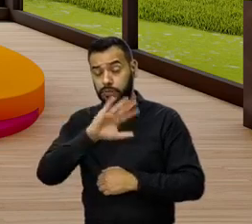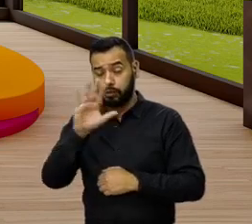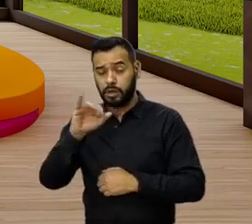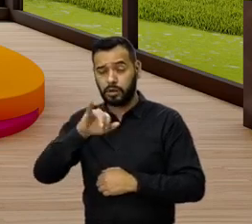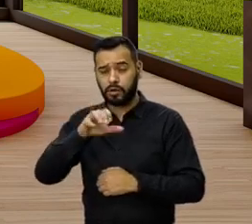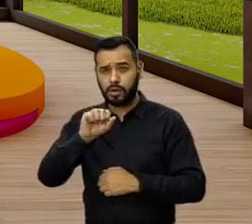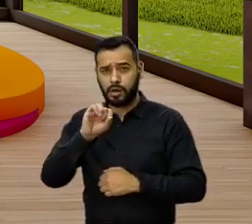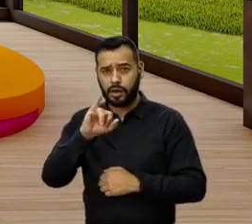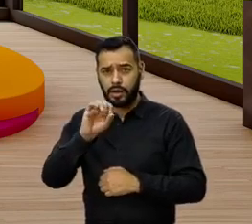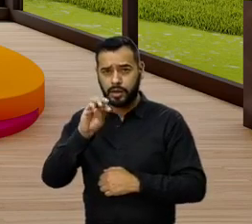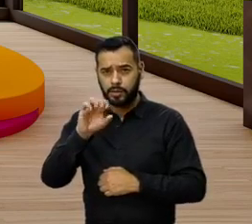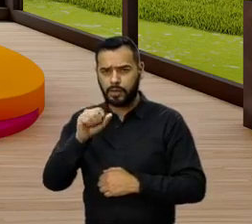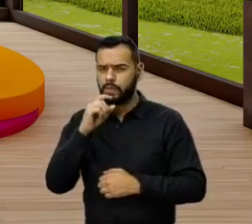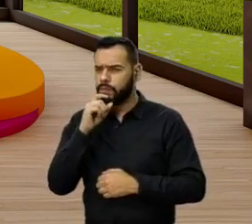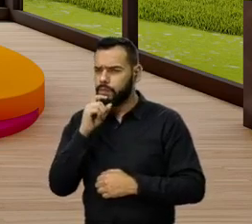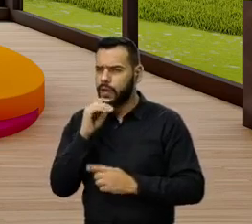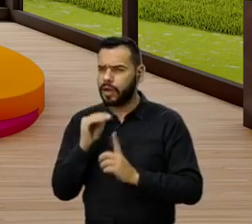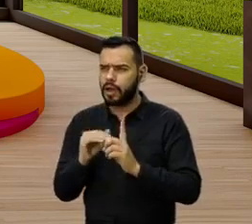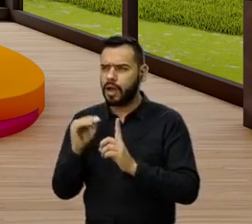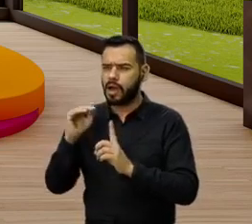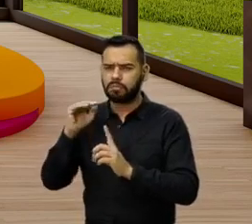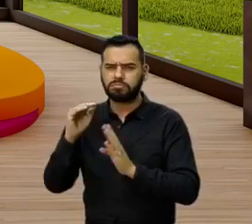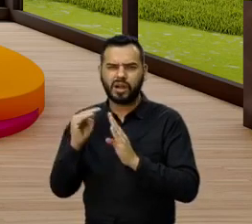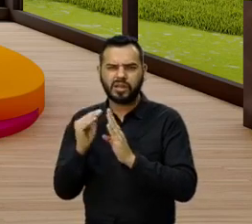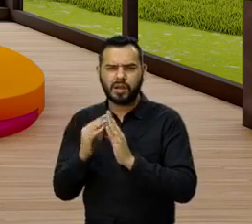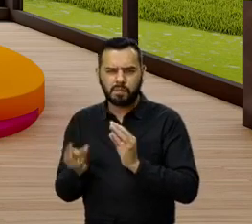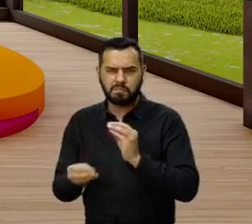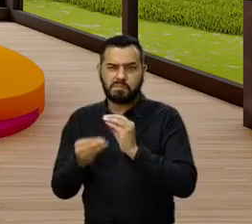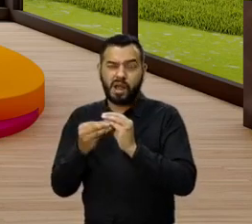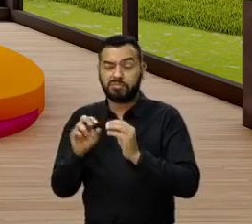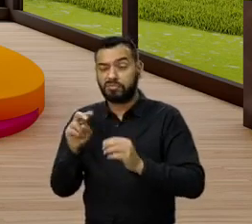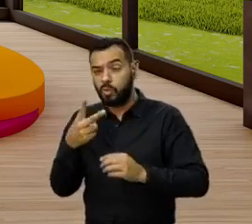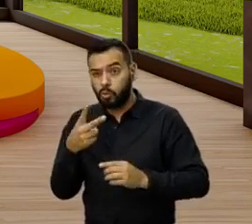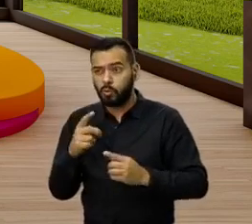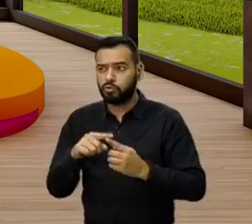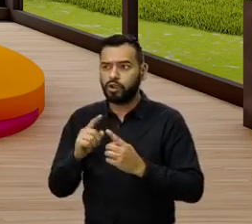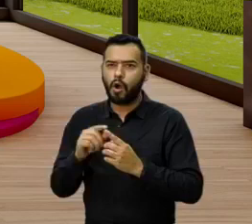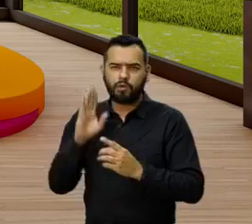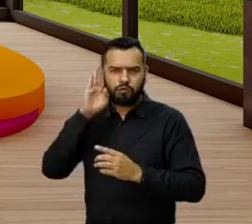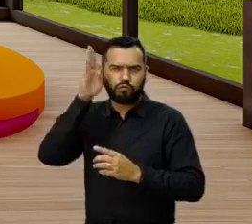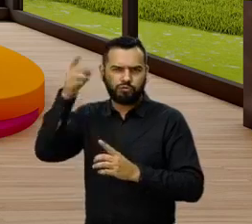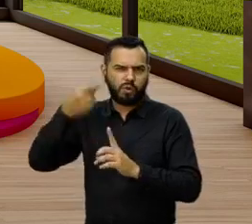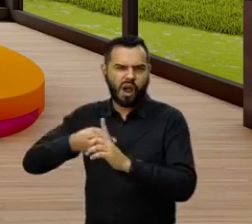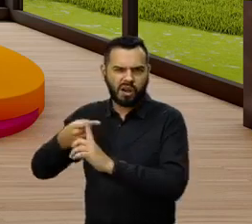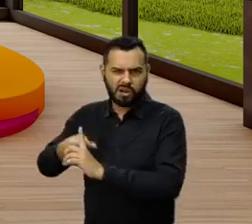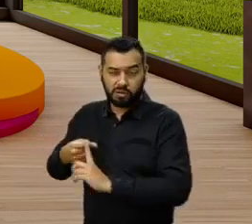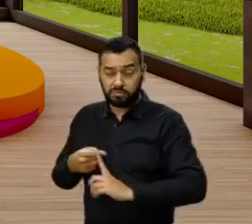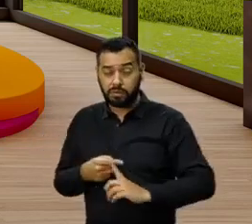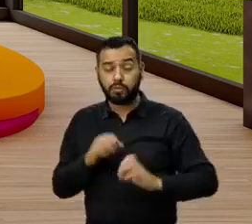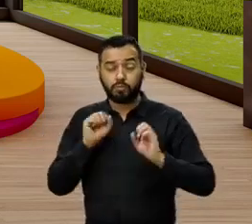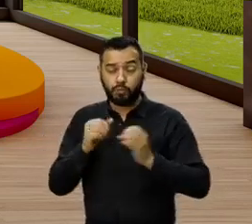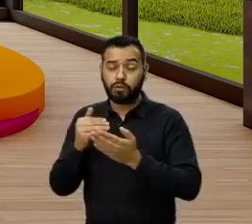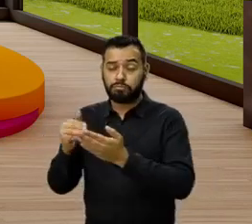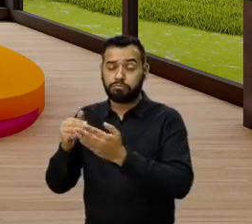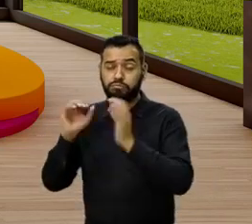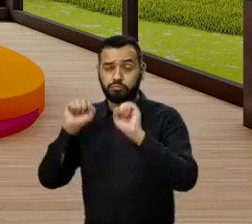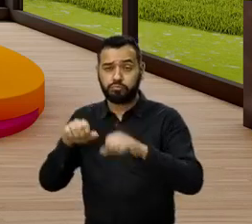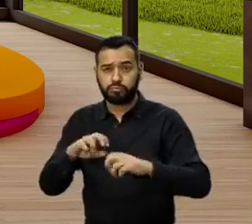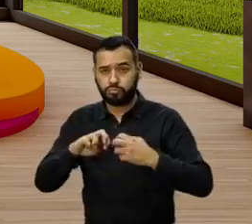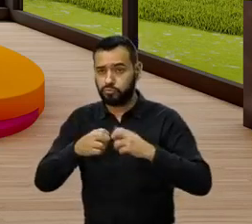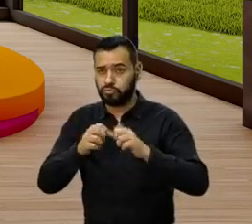invertir en este caso para tener una vivienda adicional si estás buscando de pronto un espacio para arrendar más adelante puedes hacerlo sin ningún